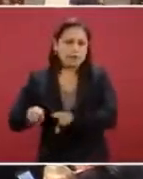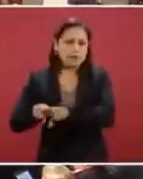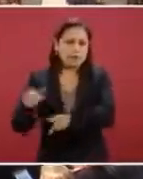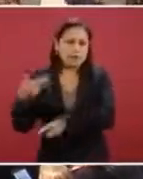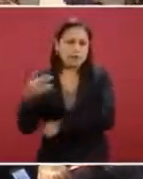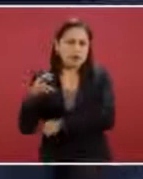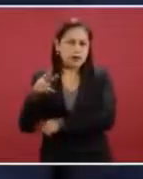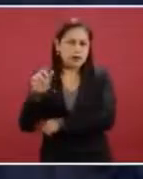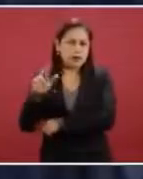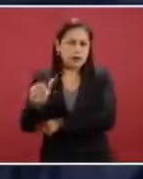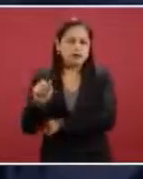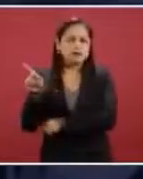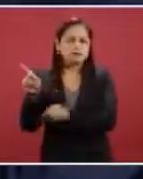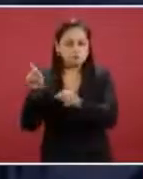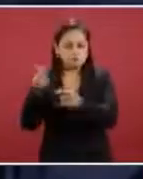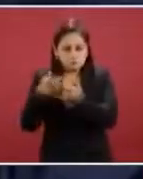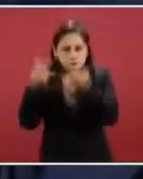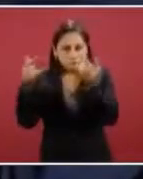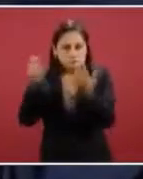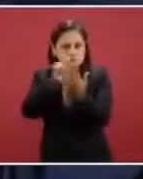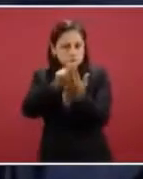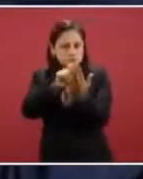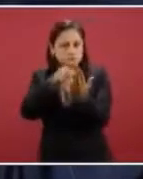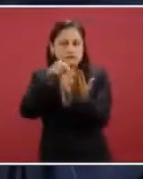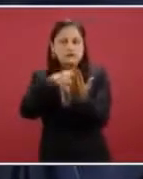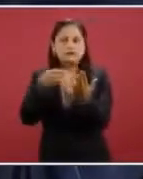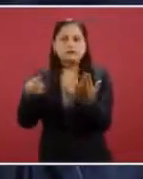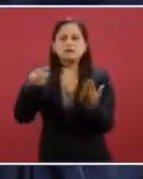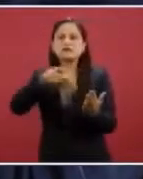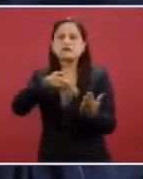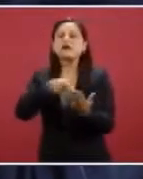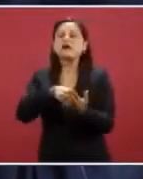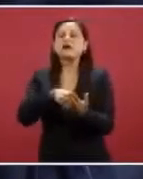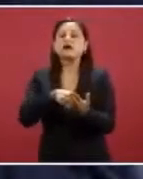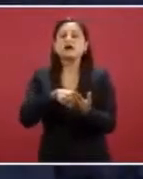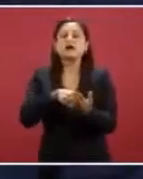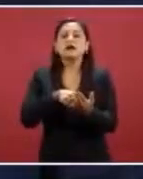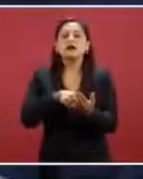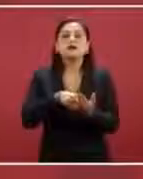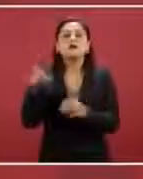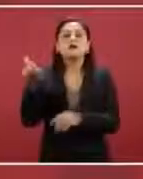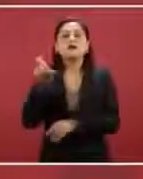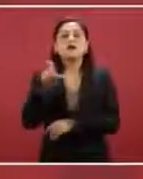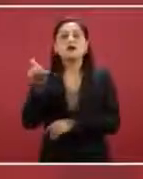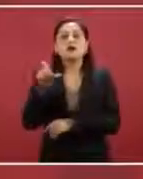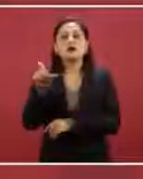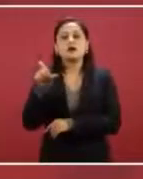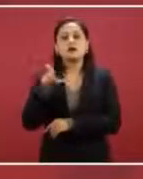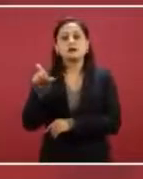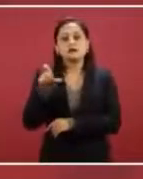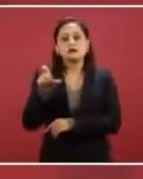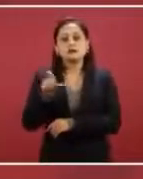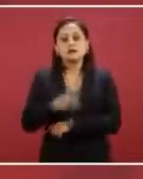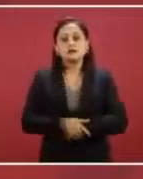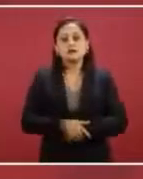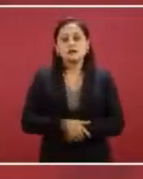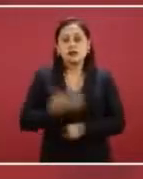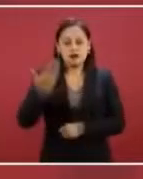cuenta de cómo cuando asesinan